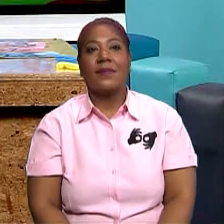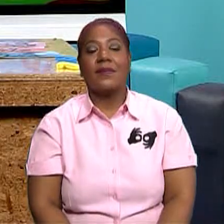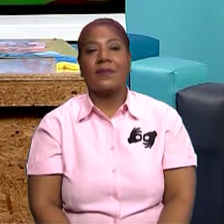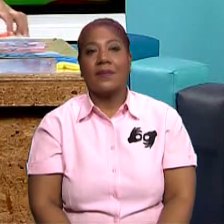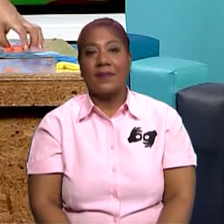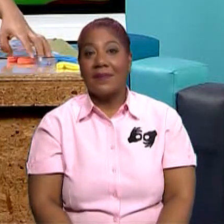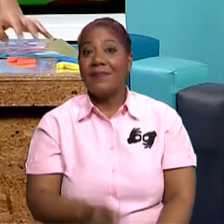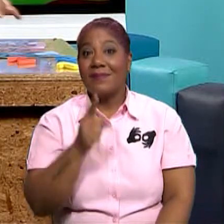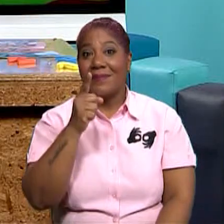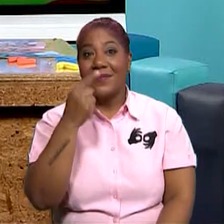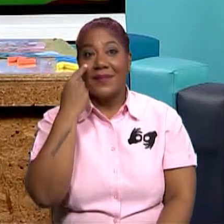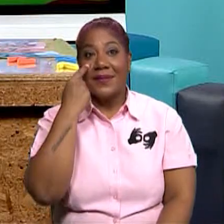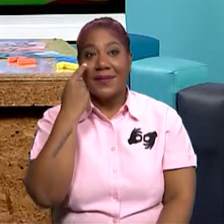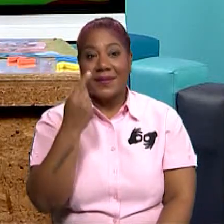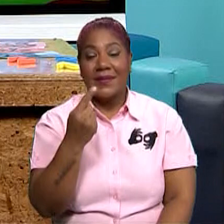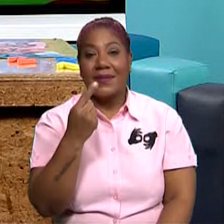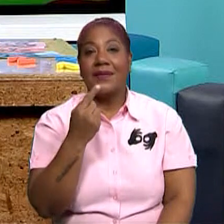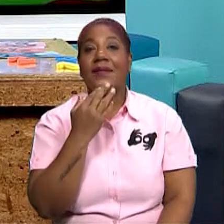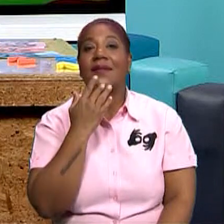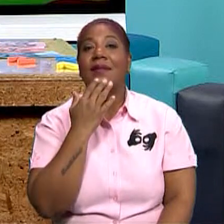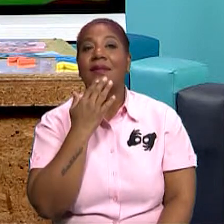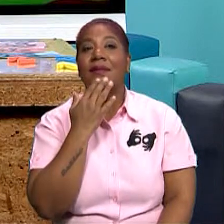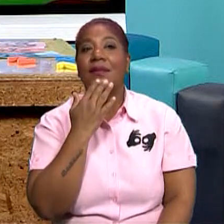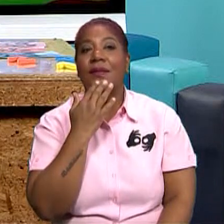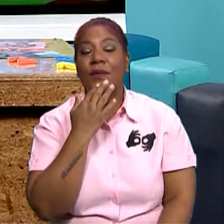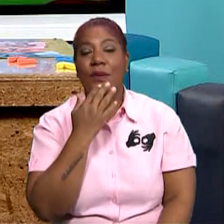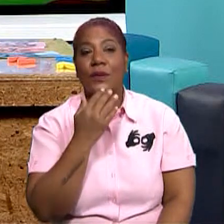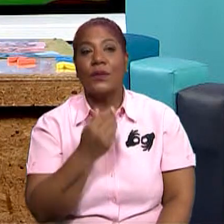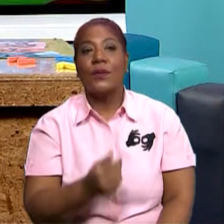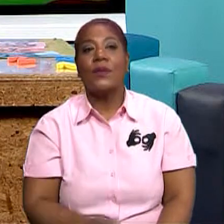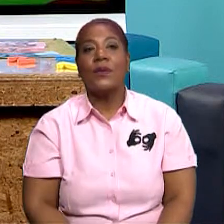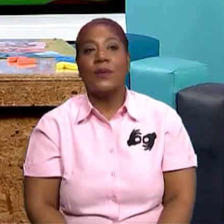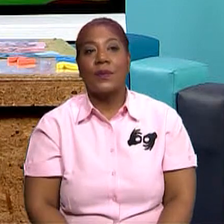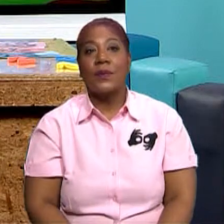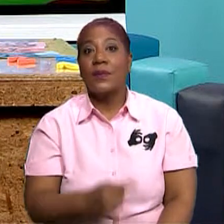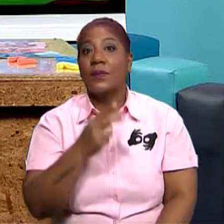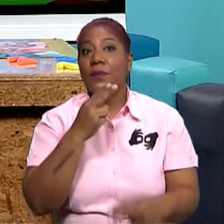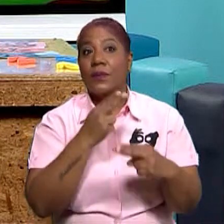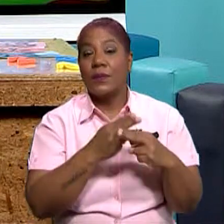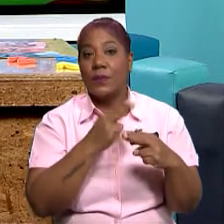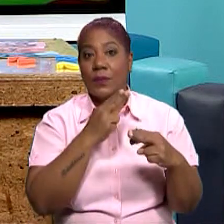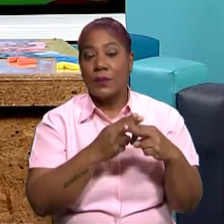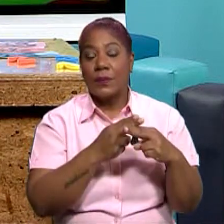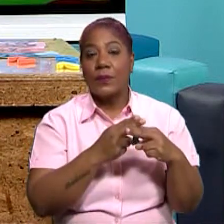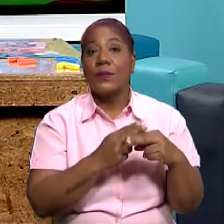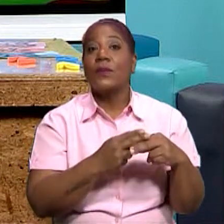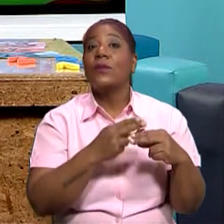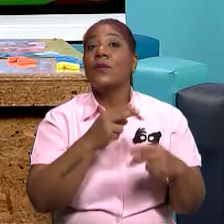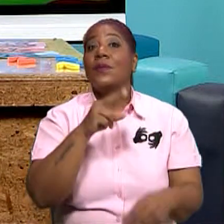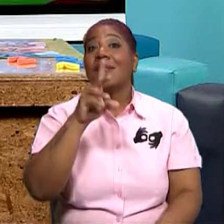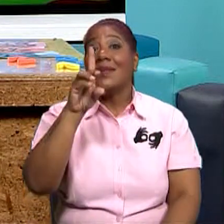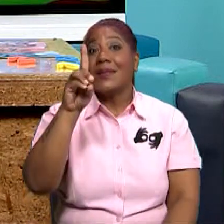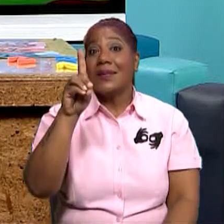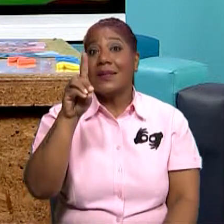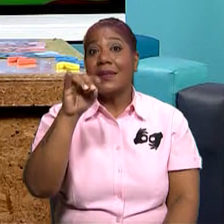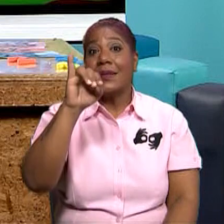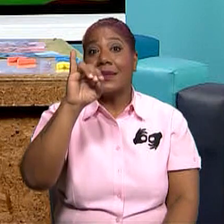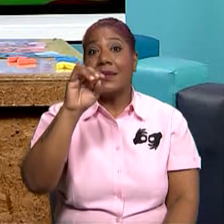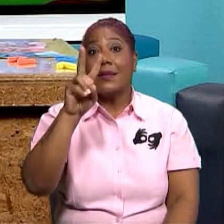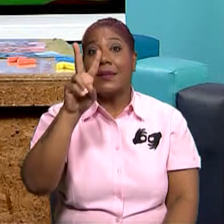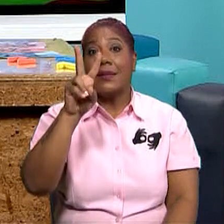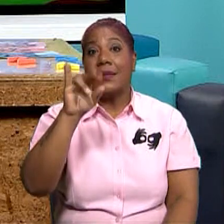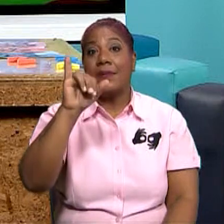fácil, ¿verdad? Porque nos guiamos con los colores. Entonces, este primer cuadrante se llama, ¿verdad? Dividendo. Para que lo